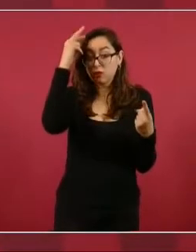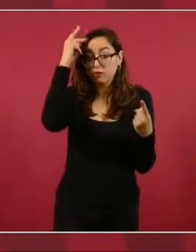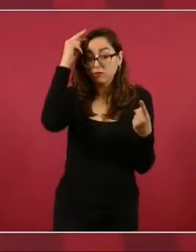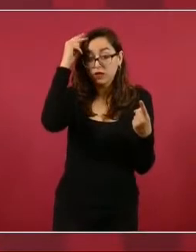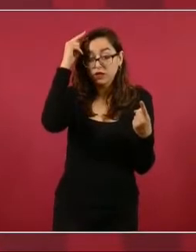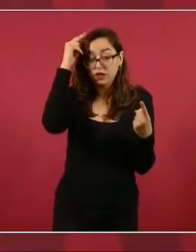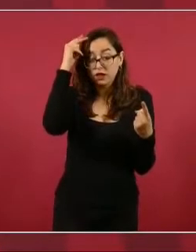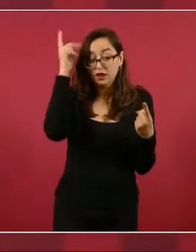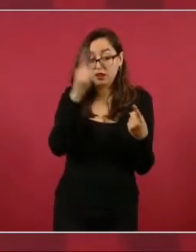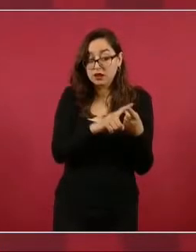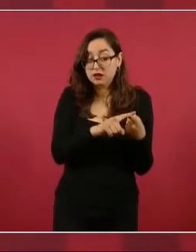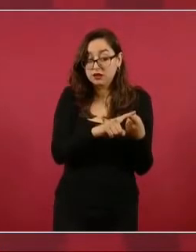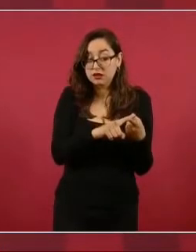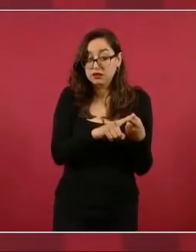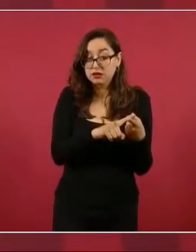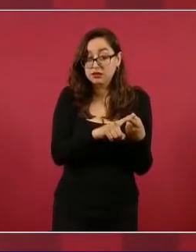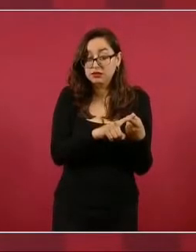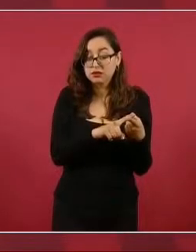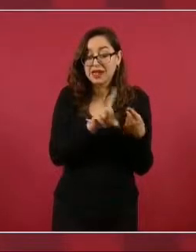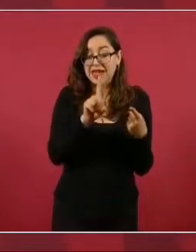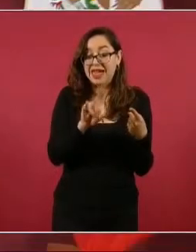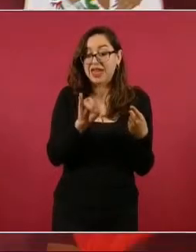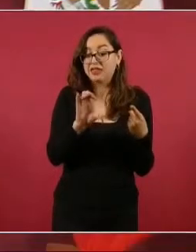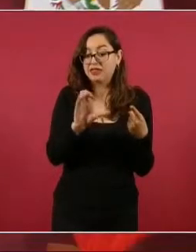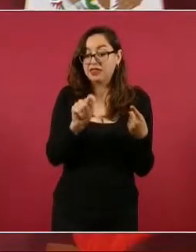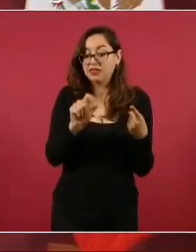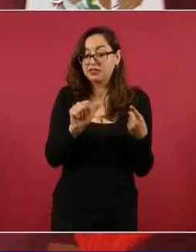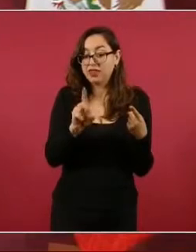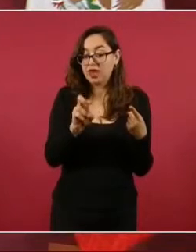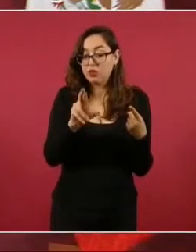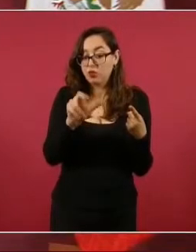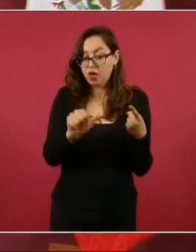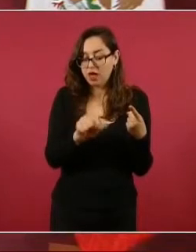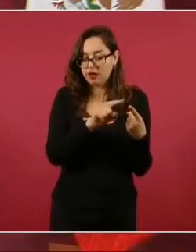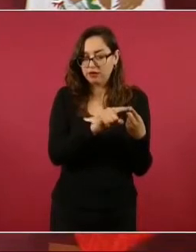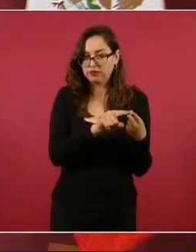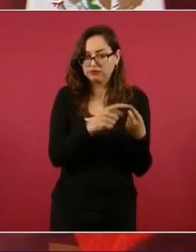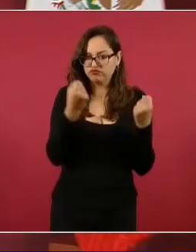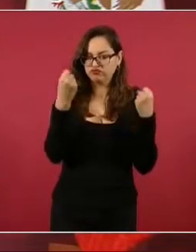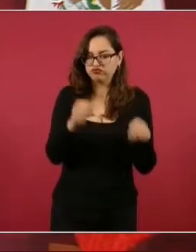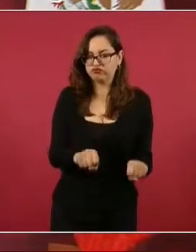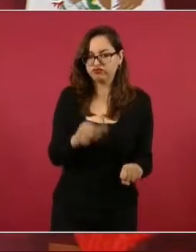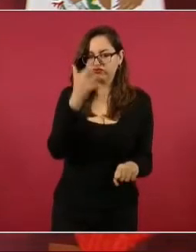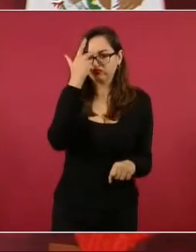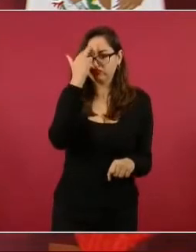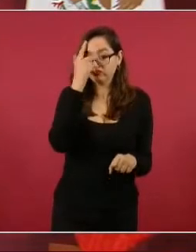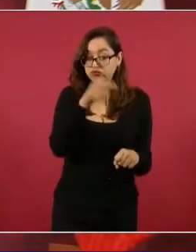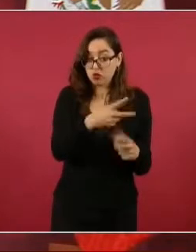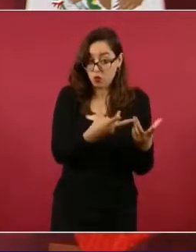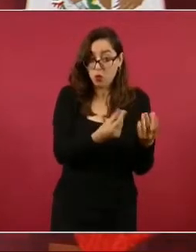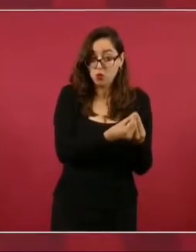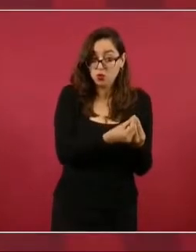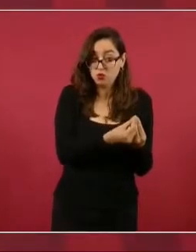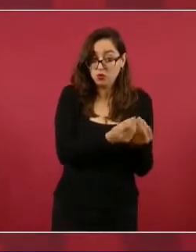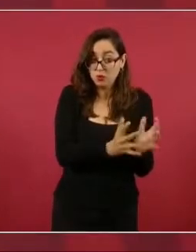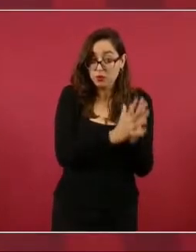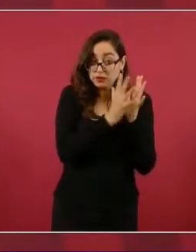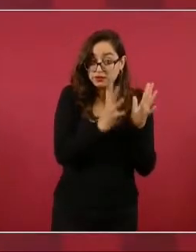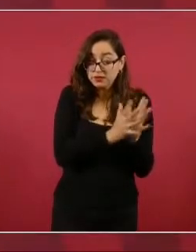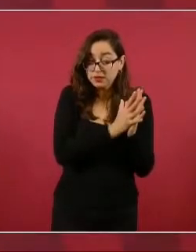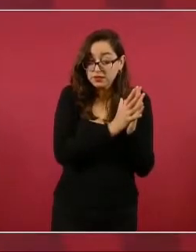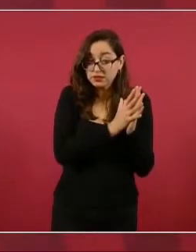Así se decía, así está en el cuestionario. o si se había participado